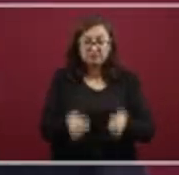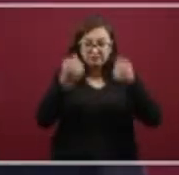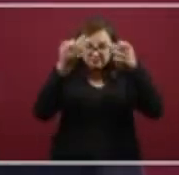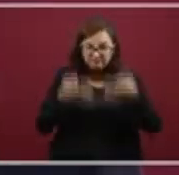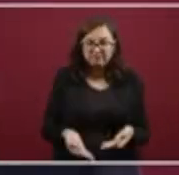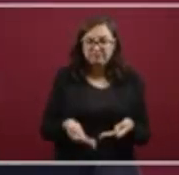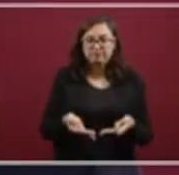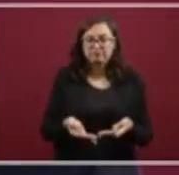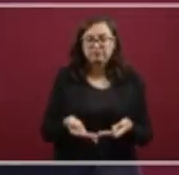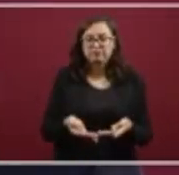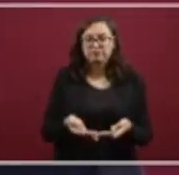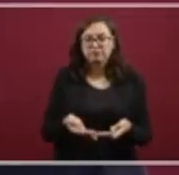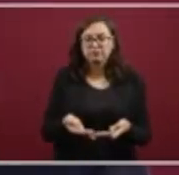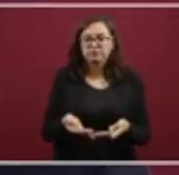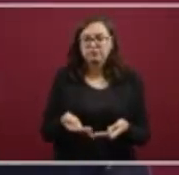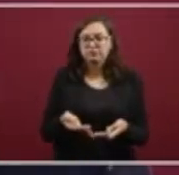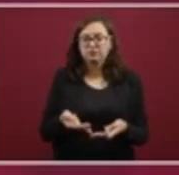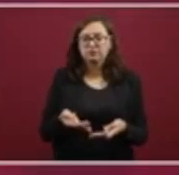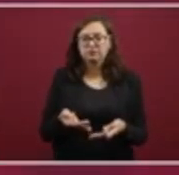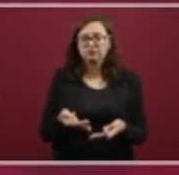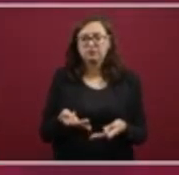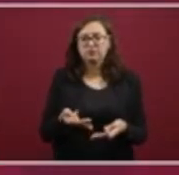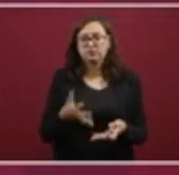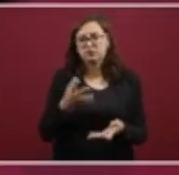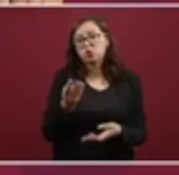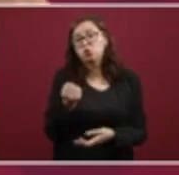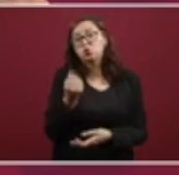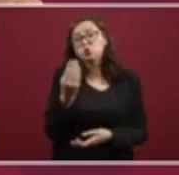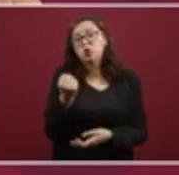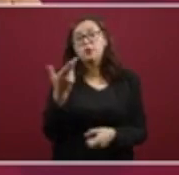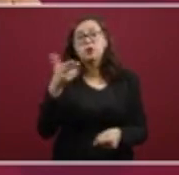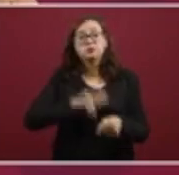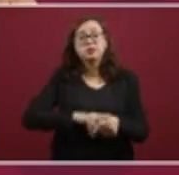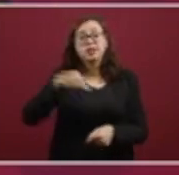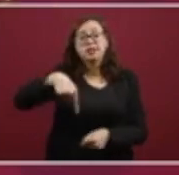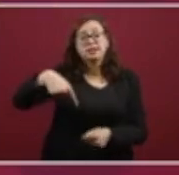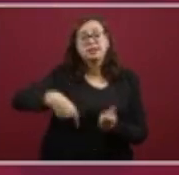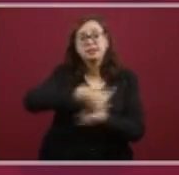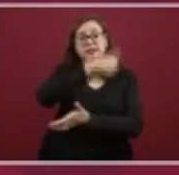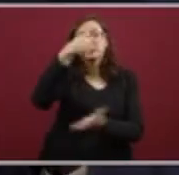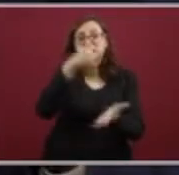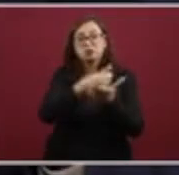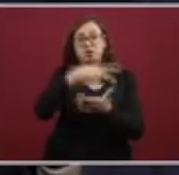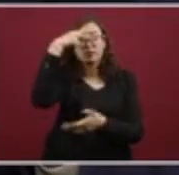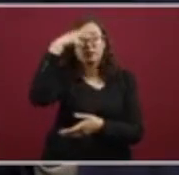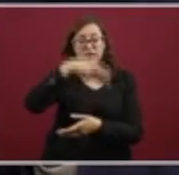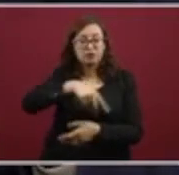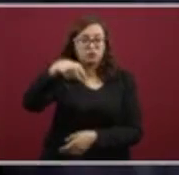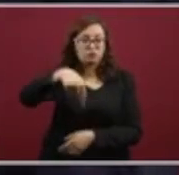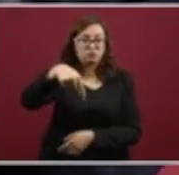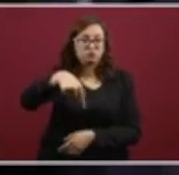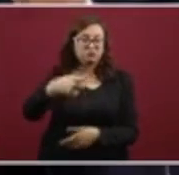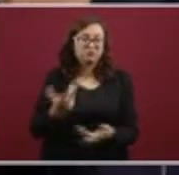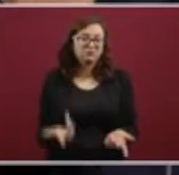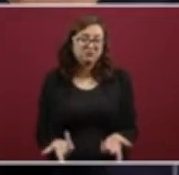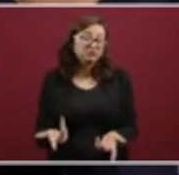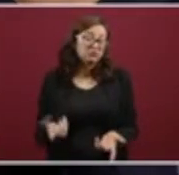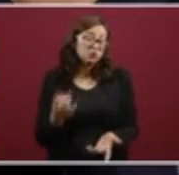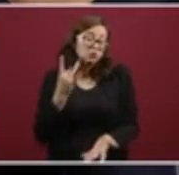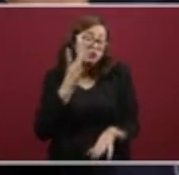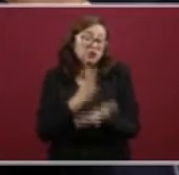casi la mayoría de esos 9 hospitales están aquí, en la Ciudad de México. Eso es lo que hace.